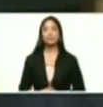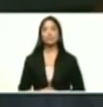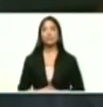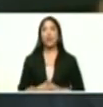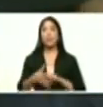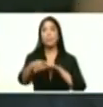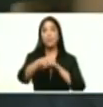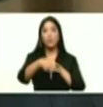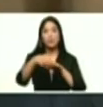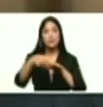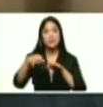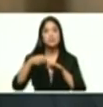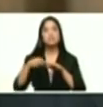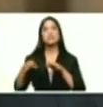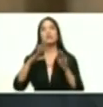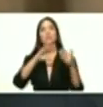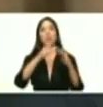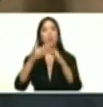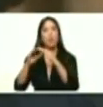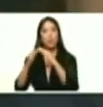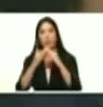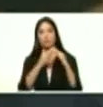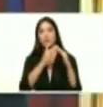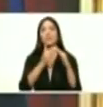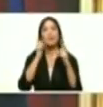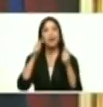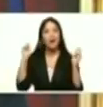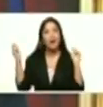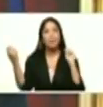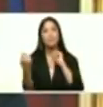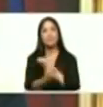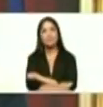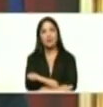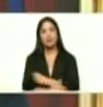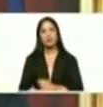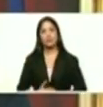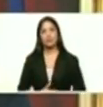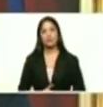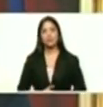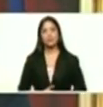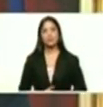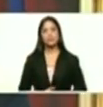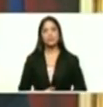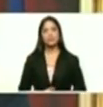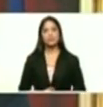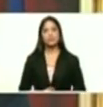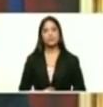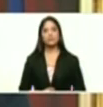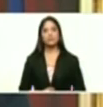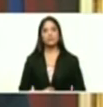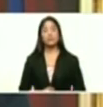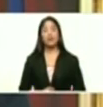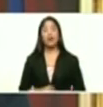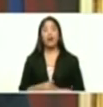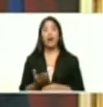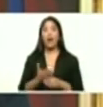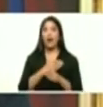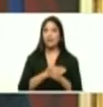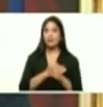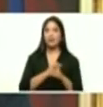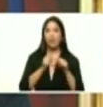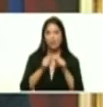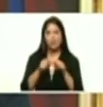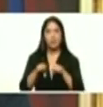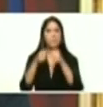municipios, localidades, destruyendo eso, destruyéndolos antes que sigan destruyendo a nuestro pueblo.